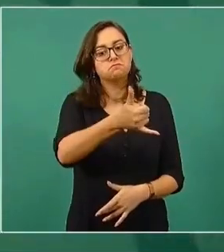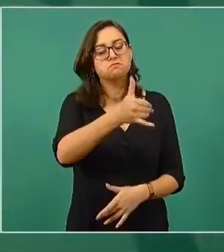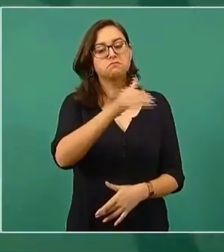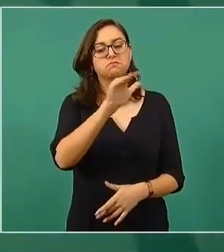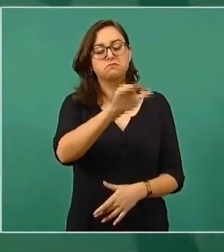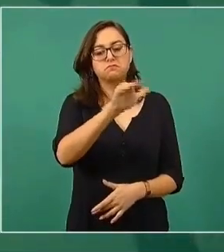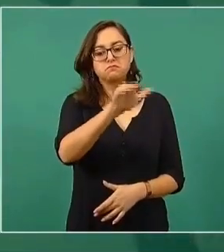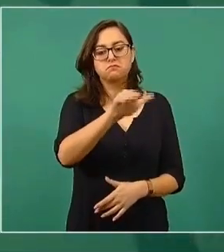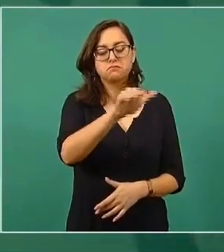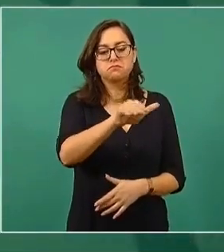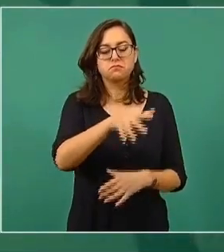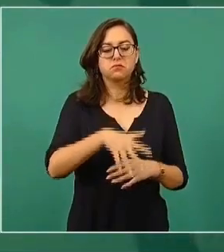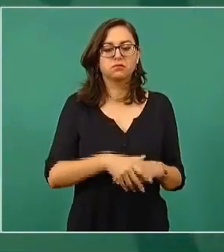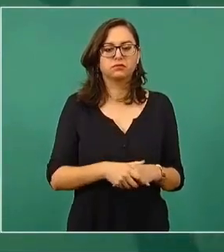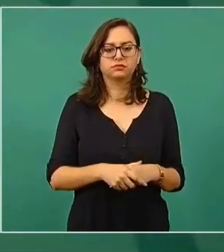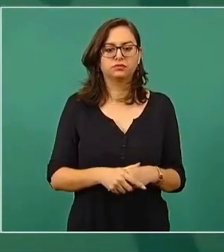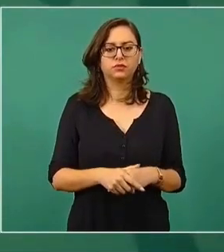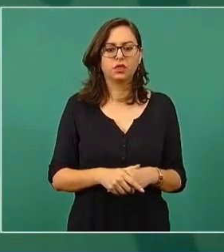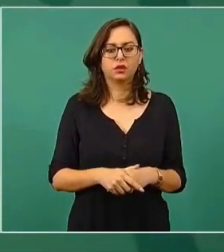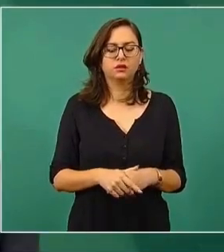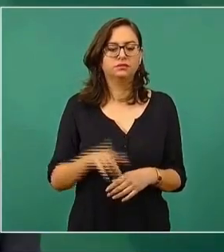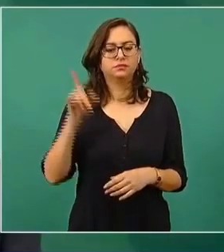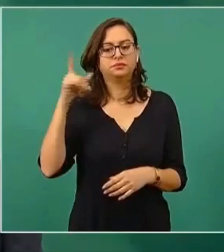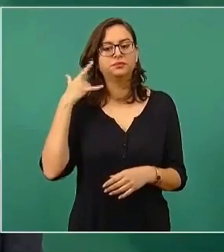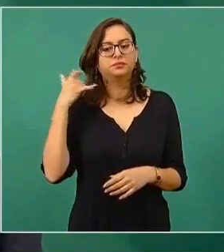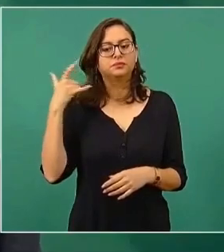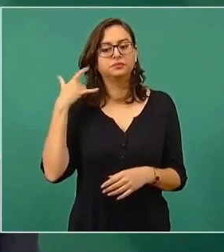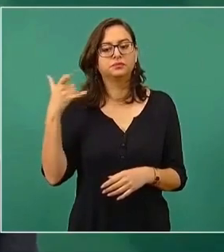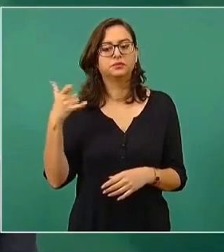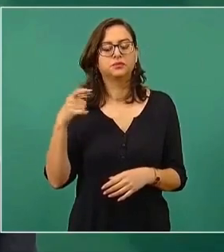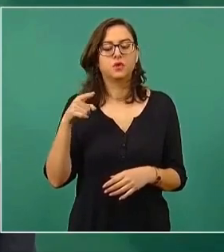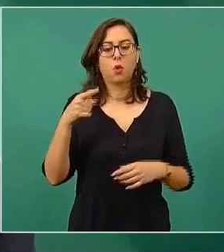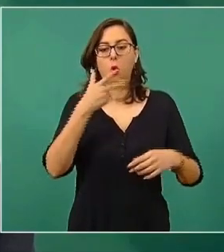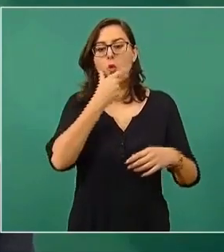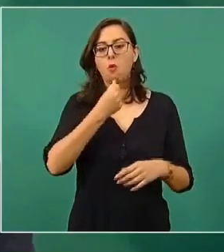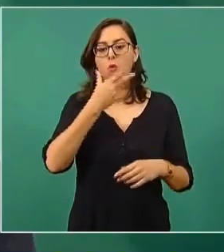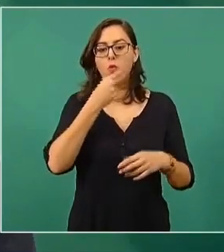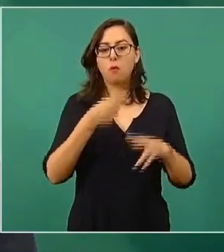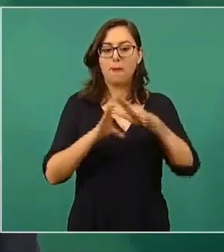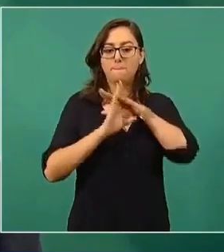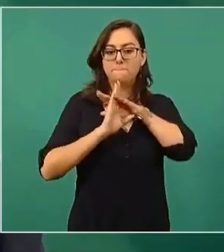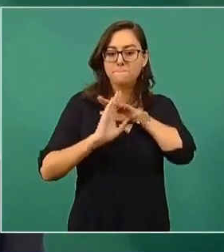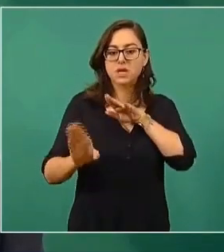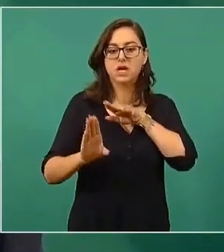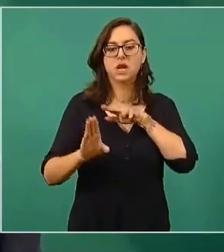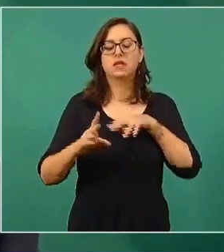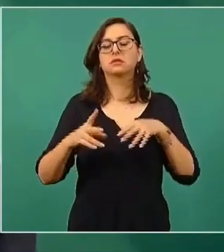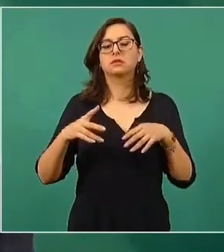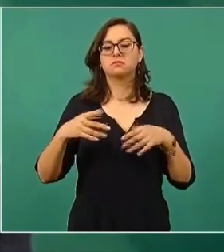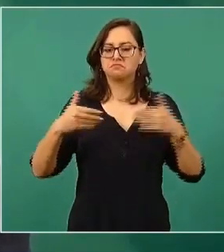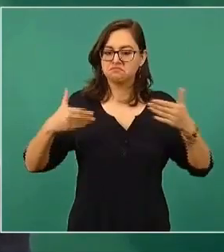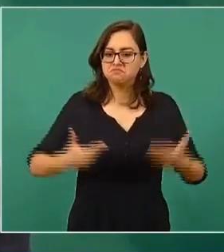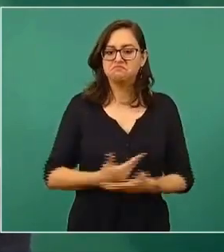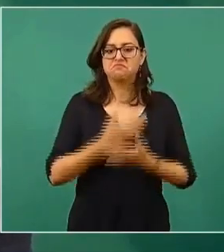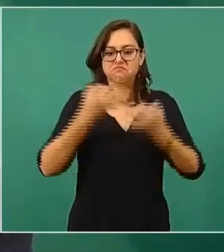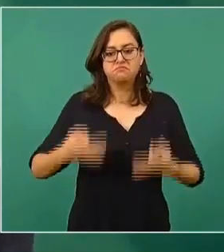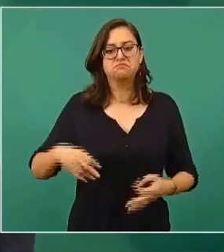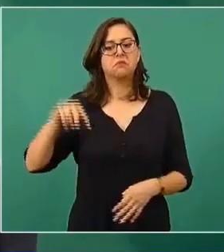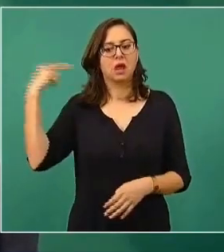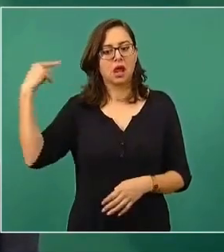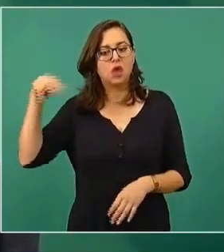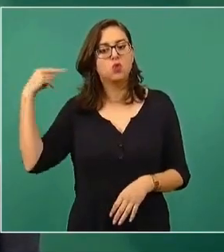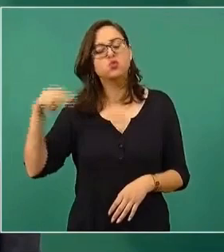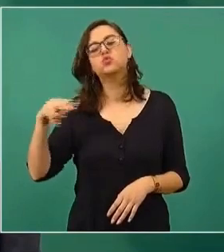de un lugar de California, un migrante veracruzano, indígena,